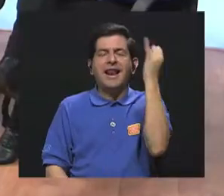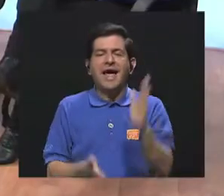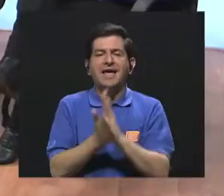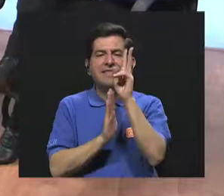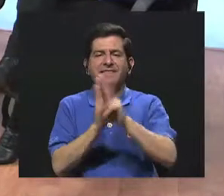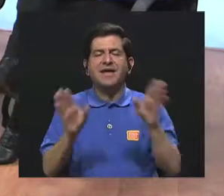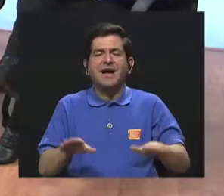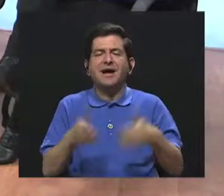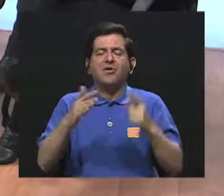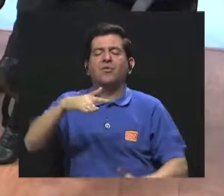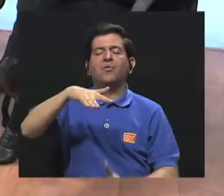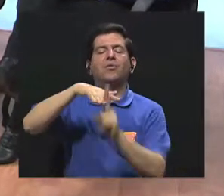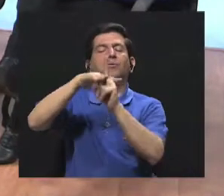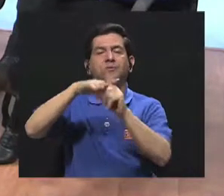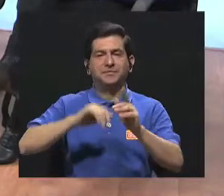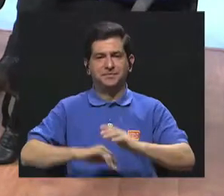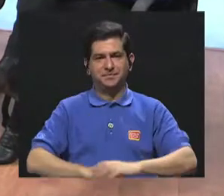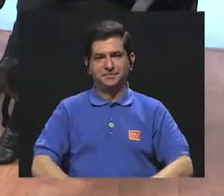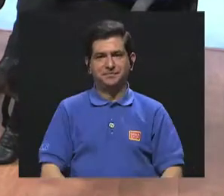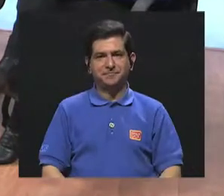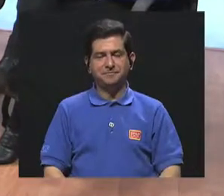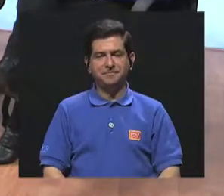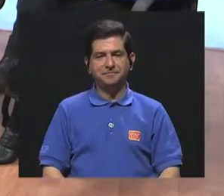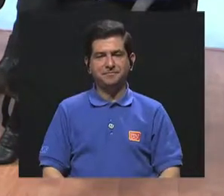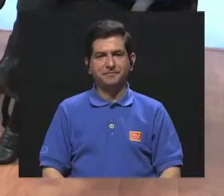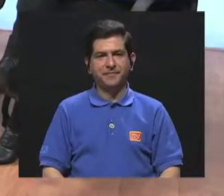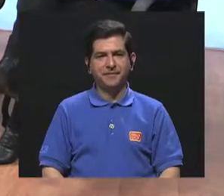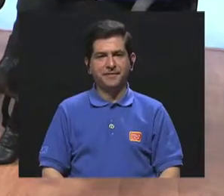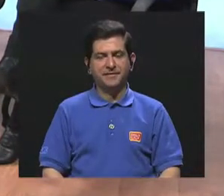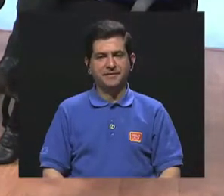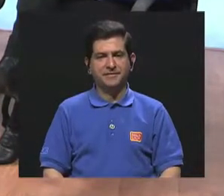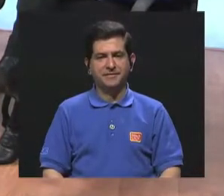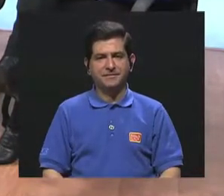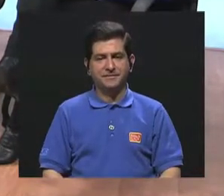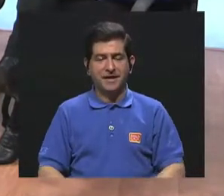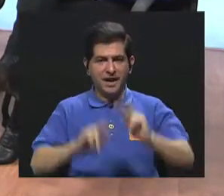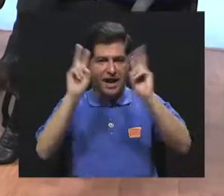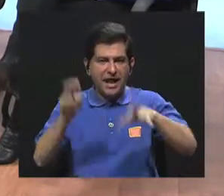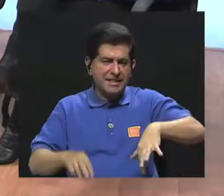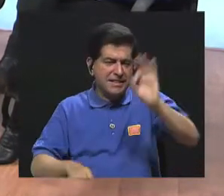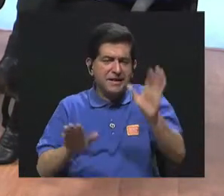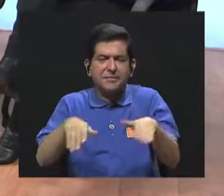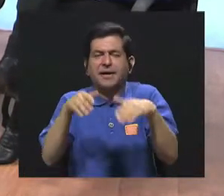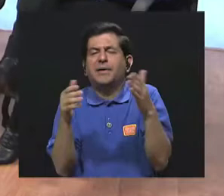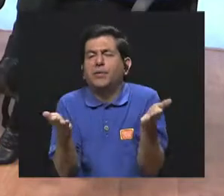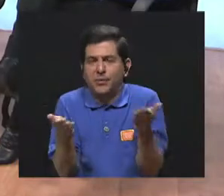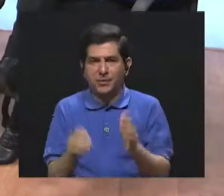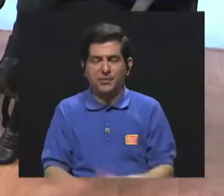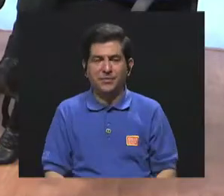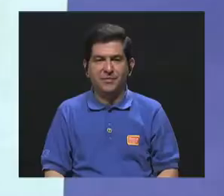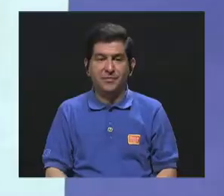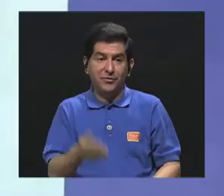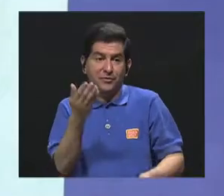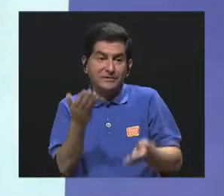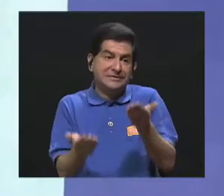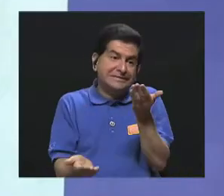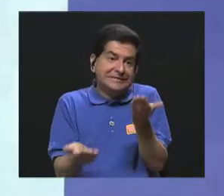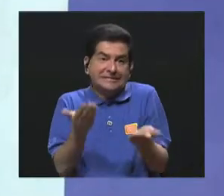documental, Alexandra? Bueno, el hallazgo del tema. Y la fue como